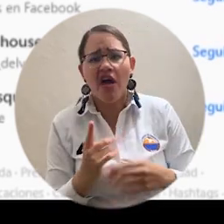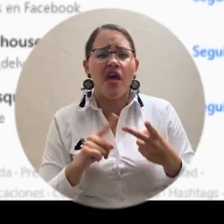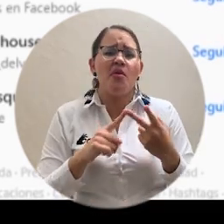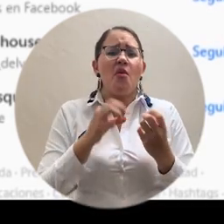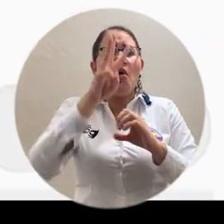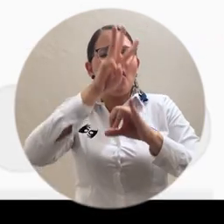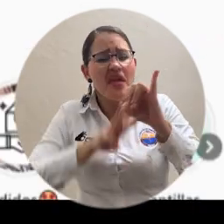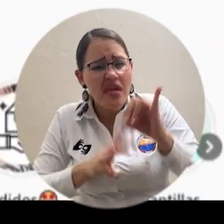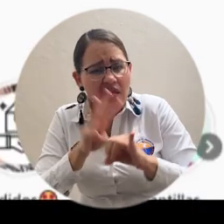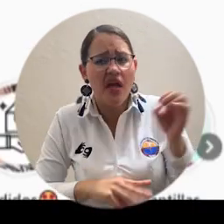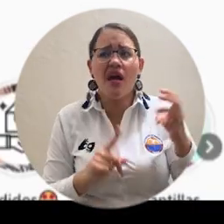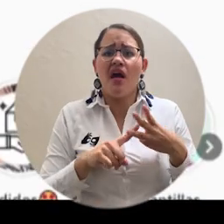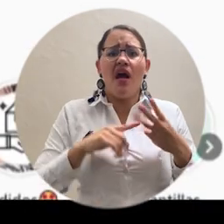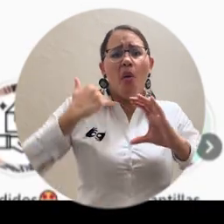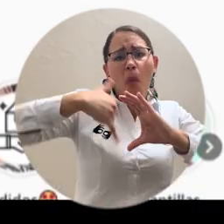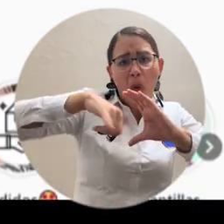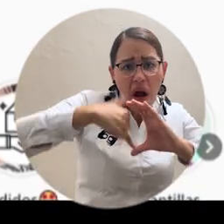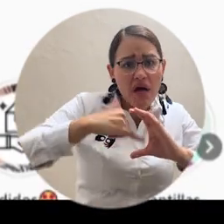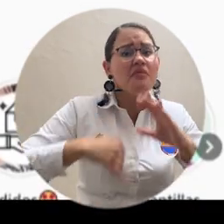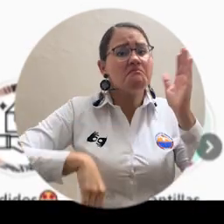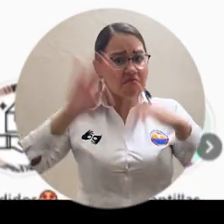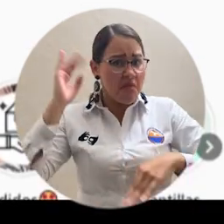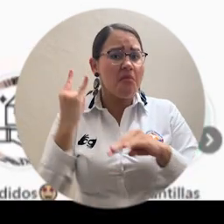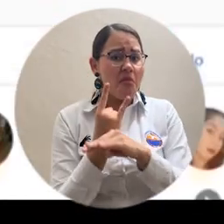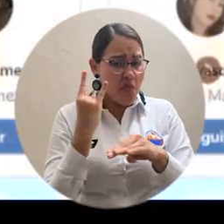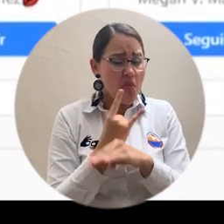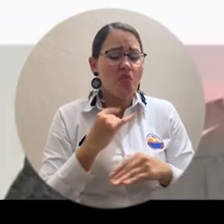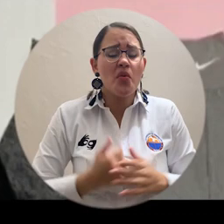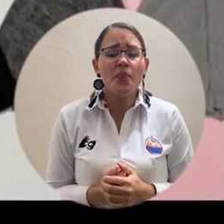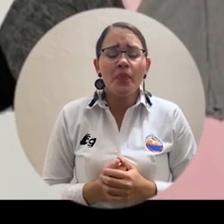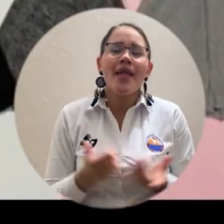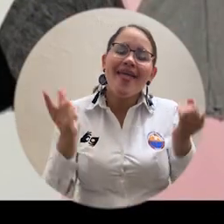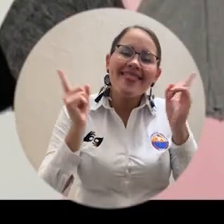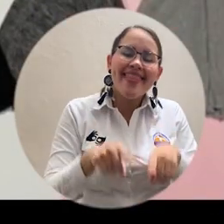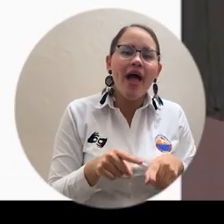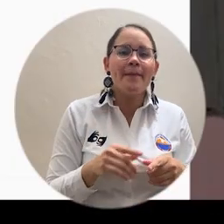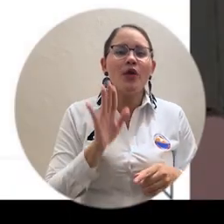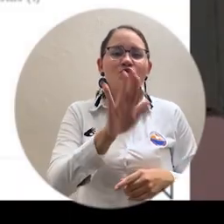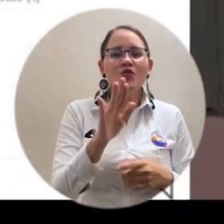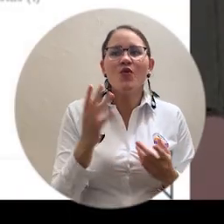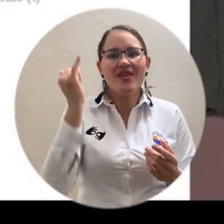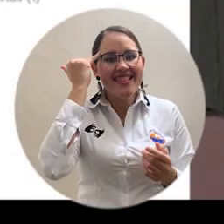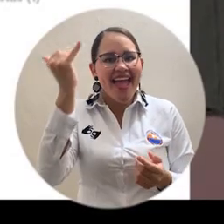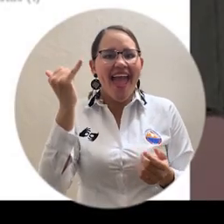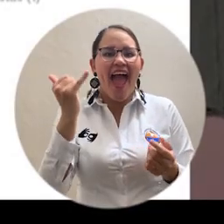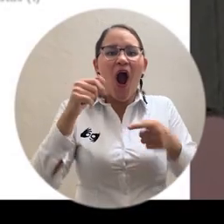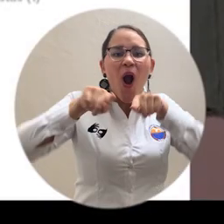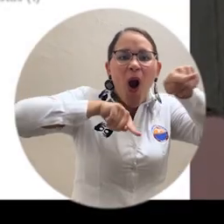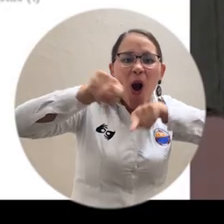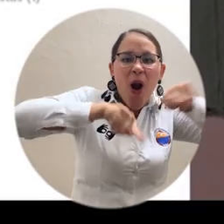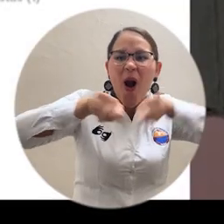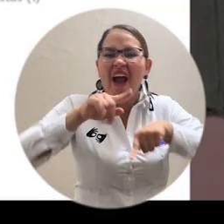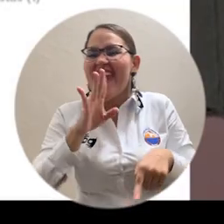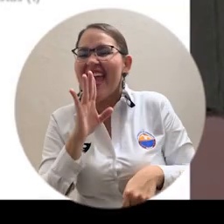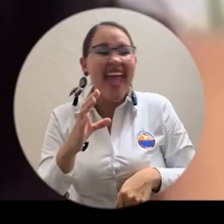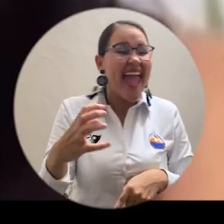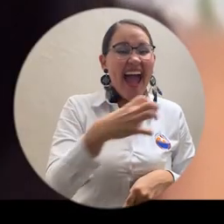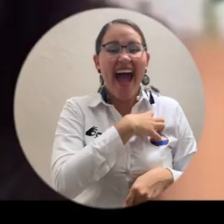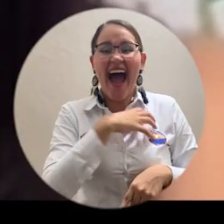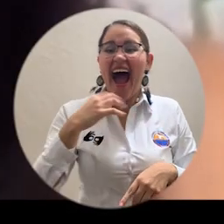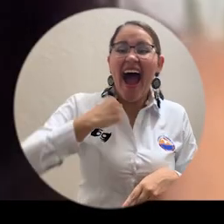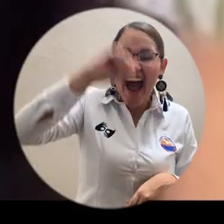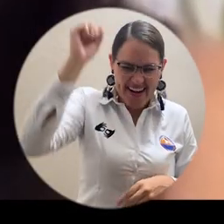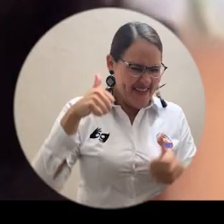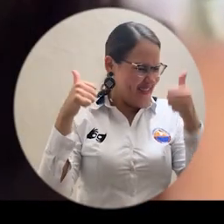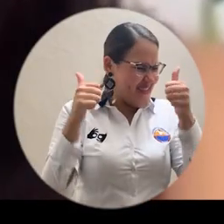sido lo que a nosotros nos ha funcionado. Manejamos live, manejamos concursos. Hemos encontrado en estos concursos una manera de